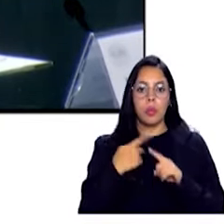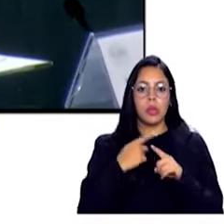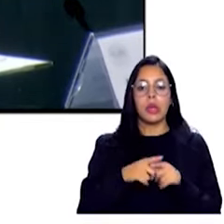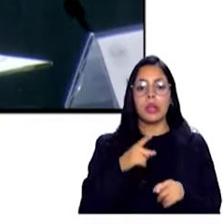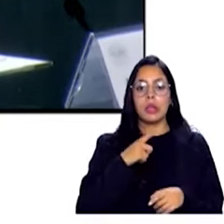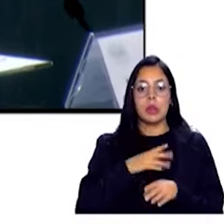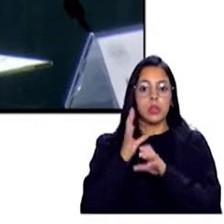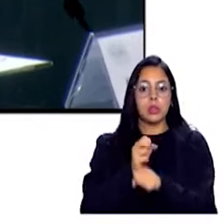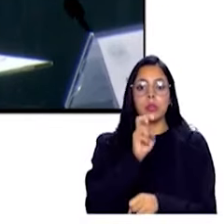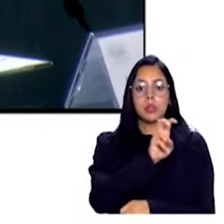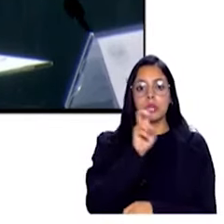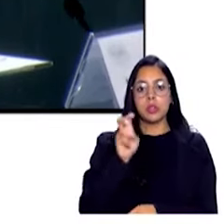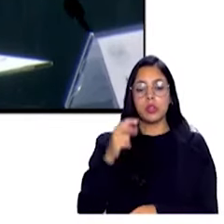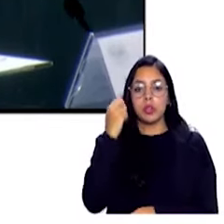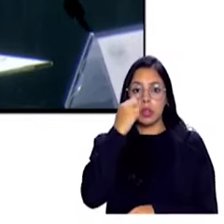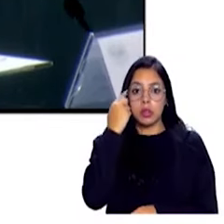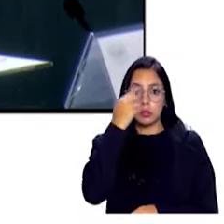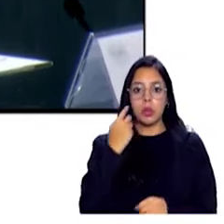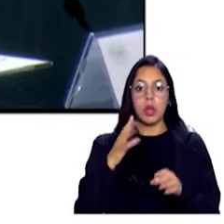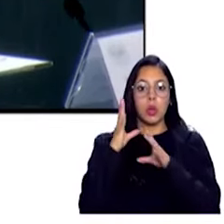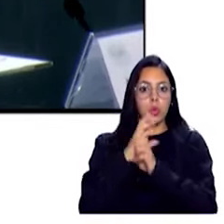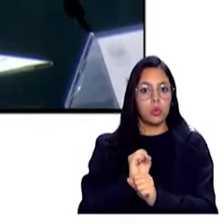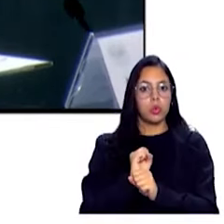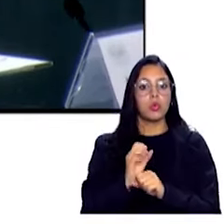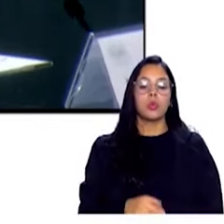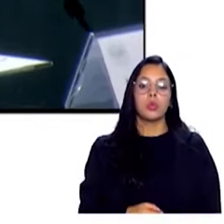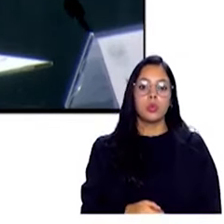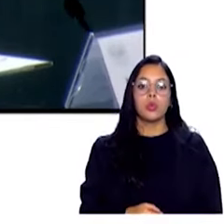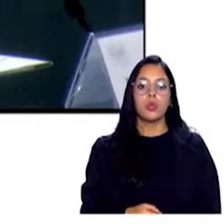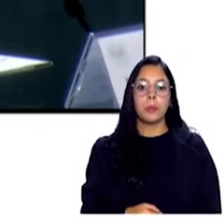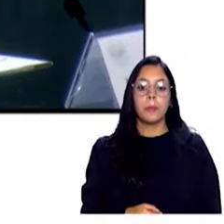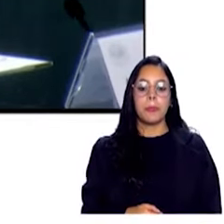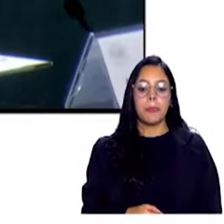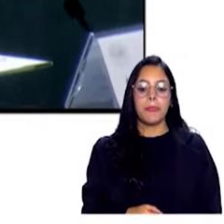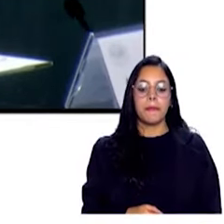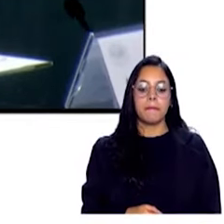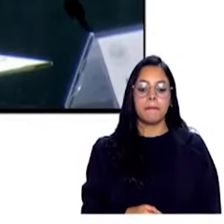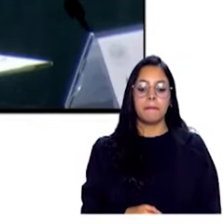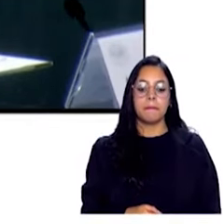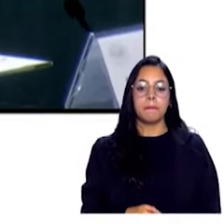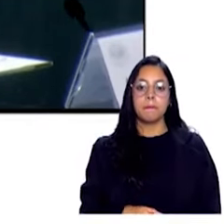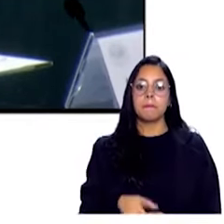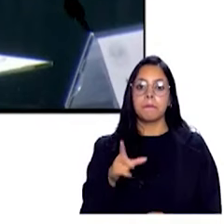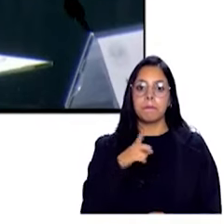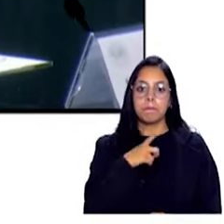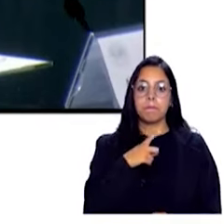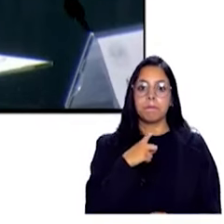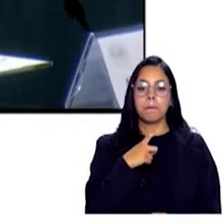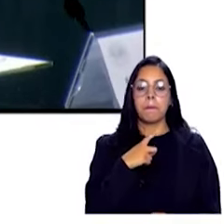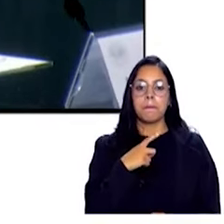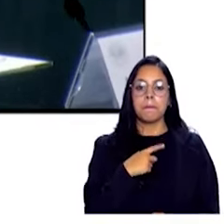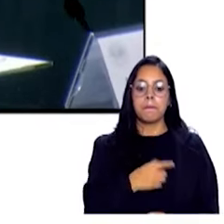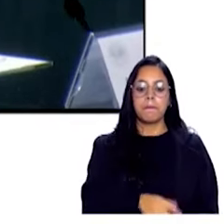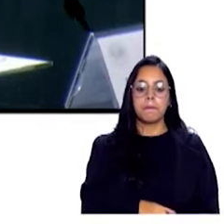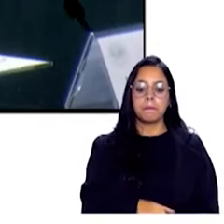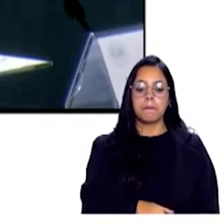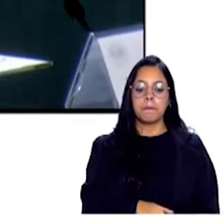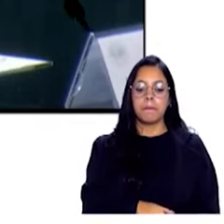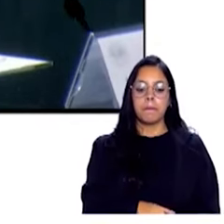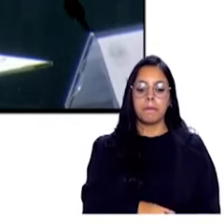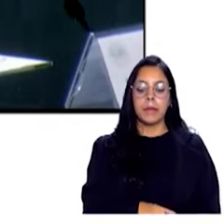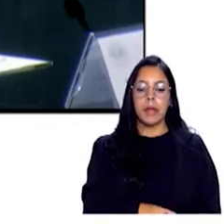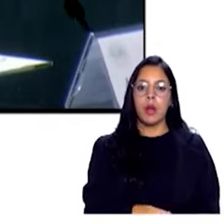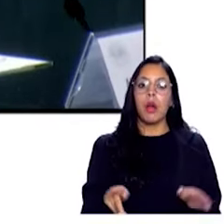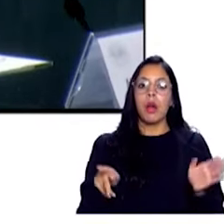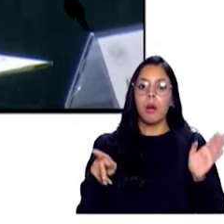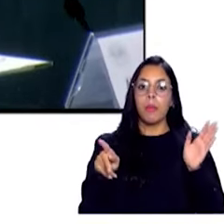Ena por encima de estas audienci provinciales que órganos colegiados están los tribunales